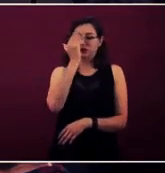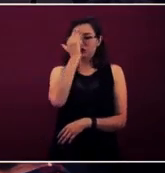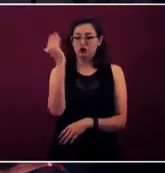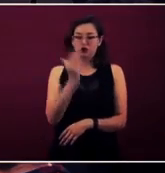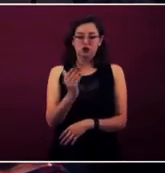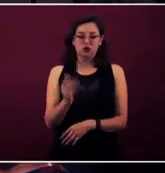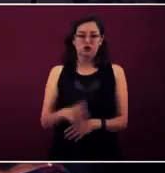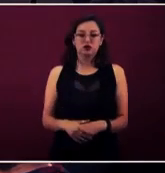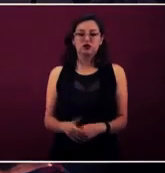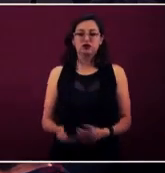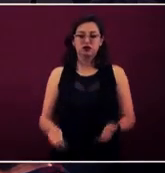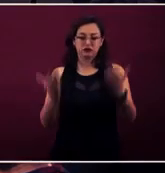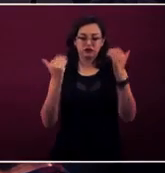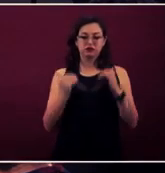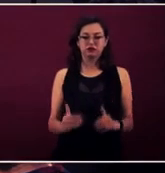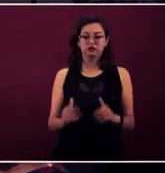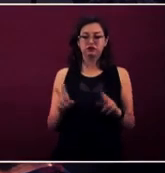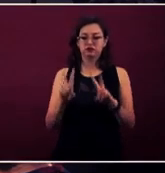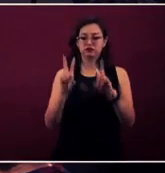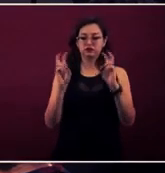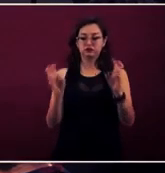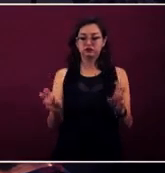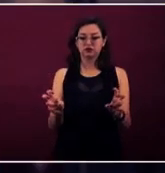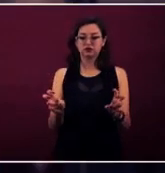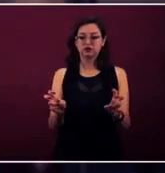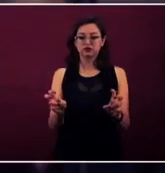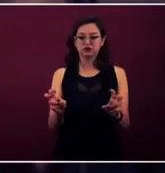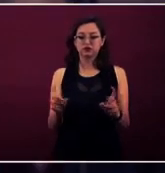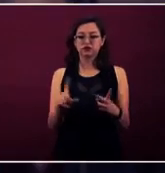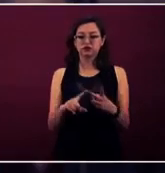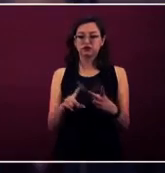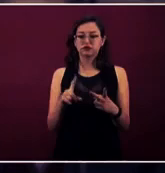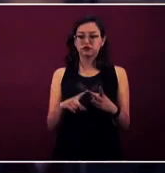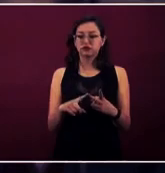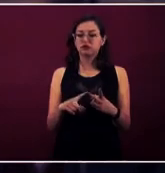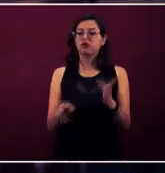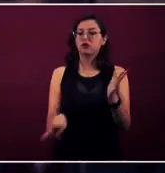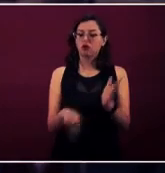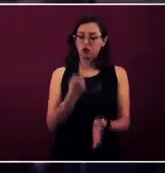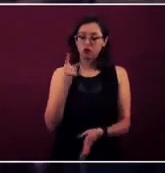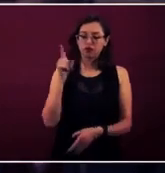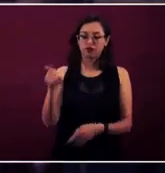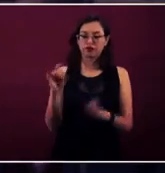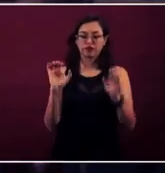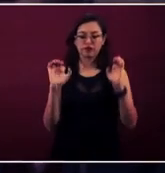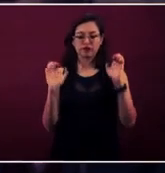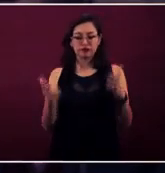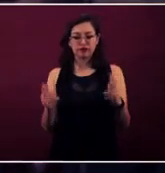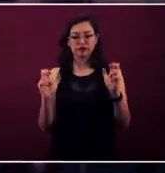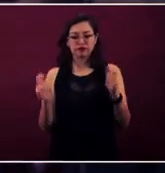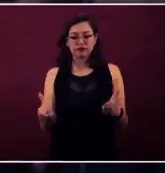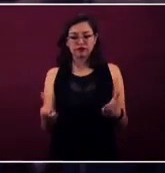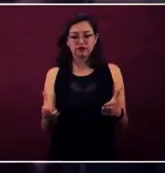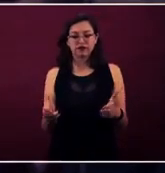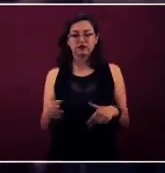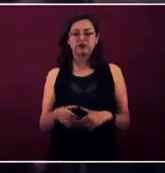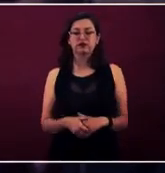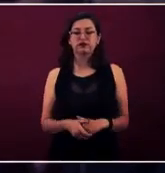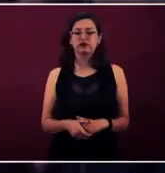al siguiente tema, presidente, tiene que ver otra vez con Chiapas, y ahora sí que lo voy a